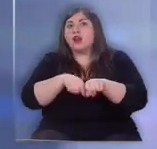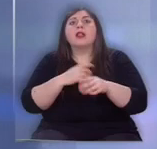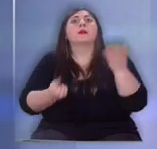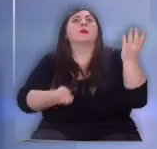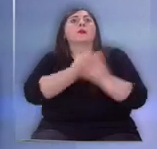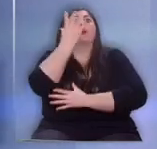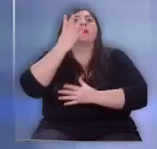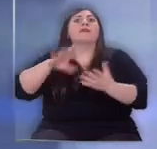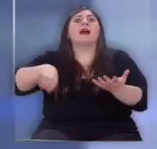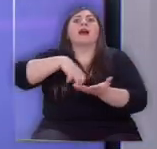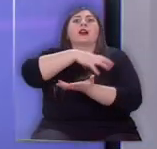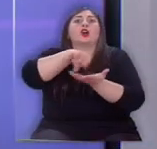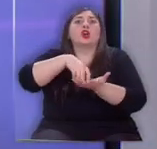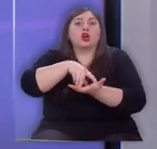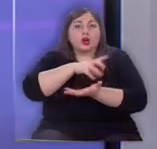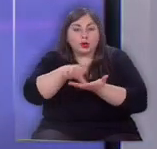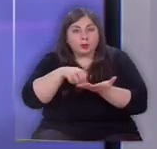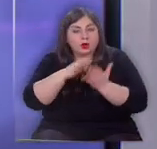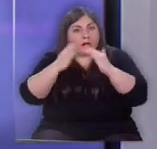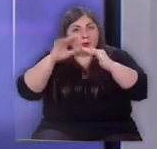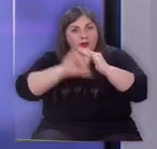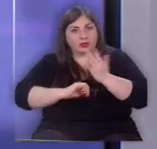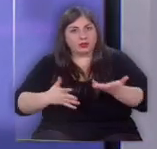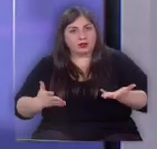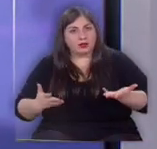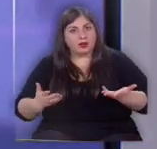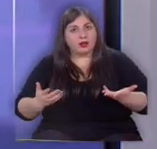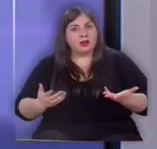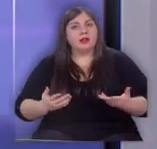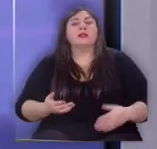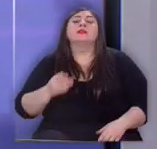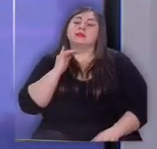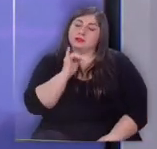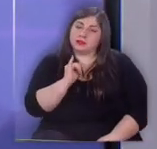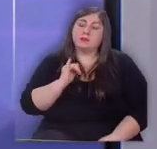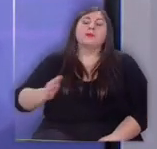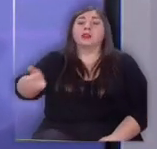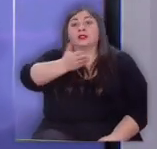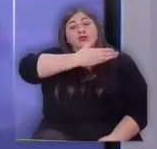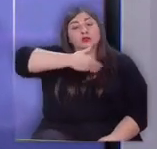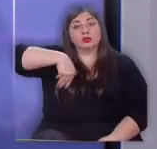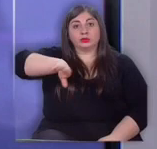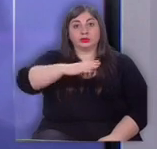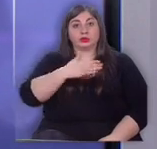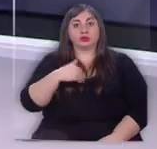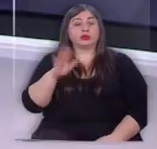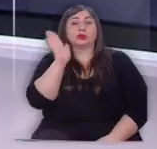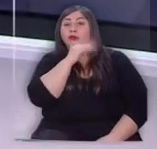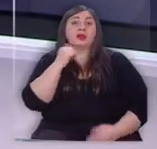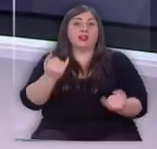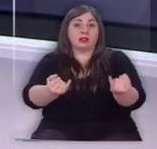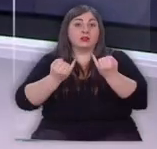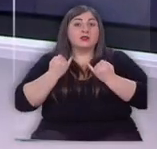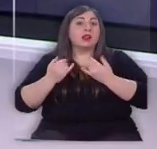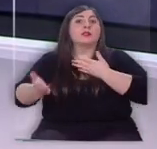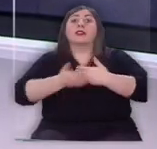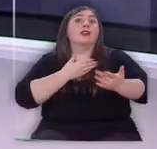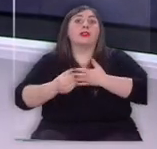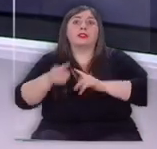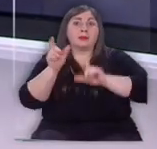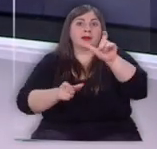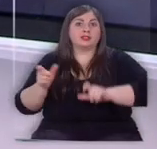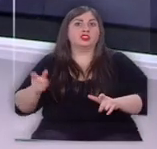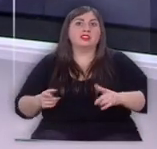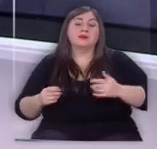cuarentena. ¿Podría La Pintana ser una de las que estuviera cuarentenada, por ejemplo? Sí. Nosotros no tenemos información de dónde son las personas.